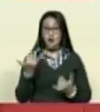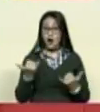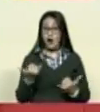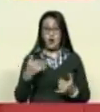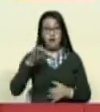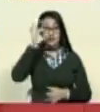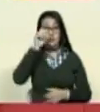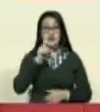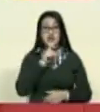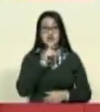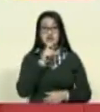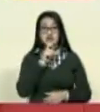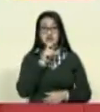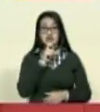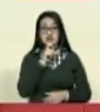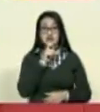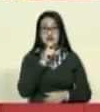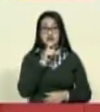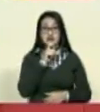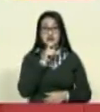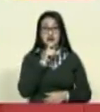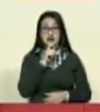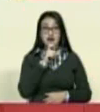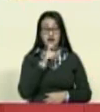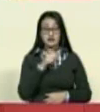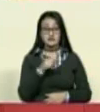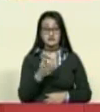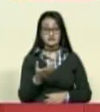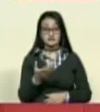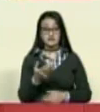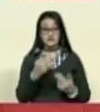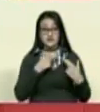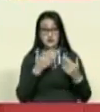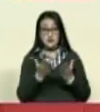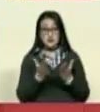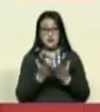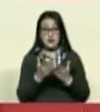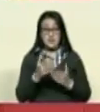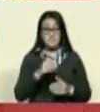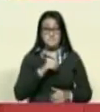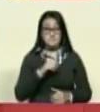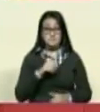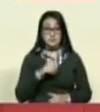qué es la recluta. La recluta es una cosa seria, ustedes saben.